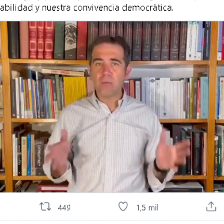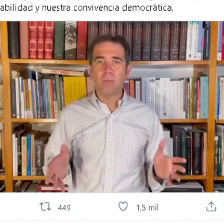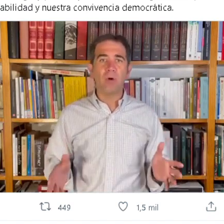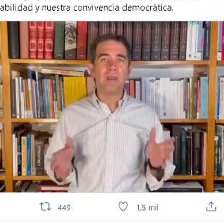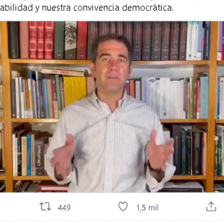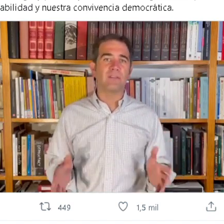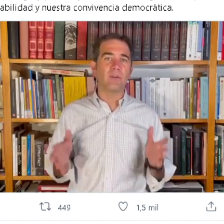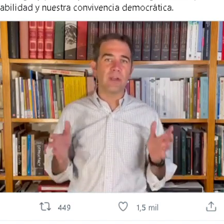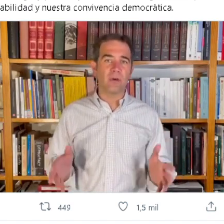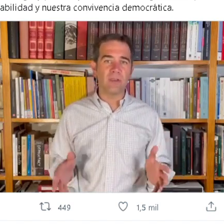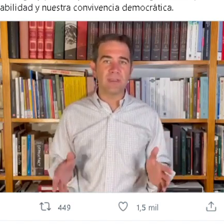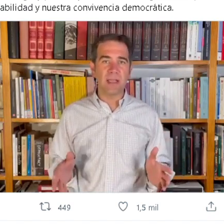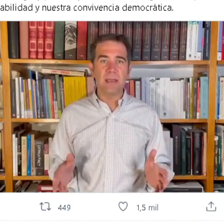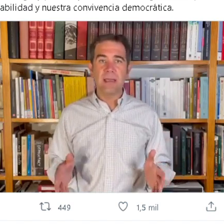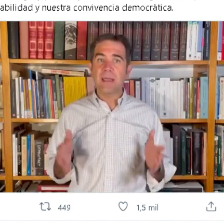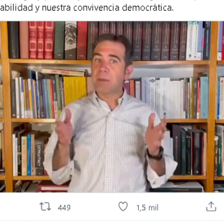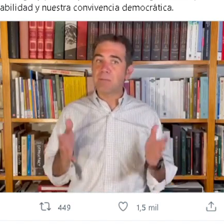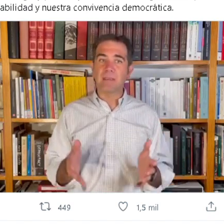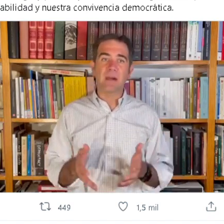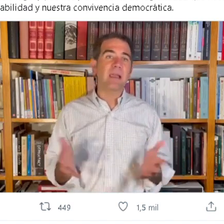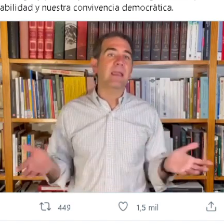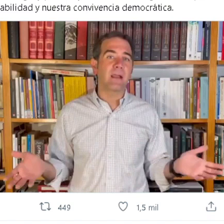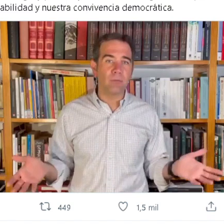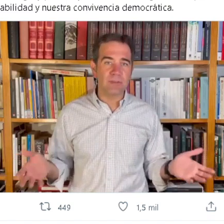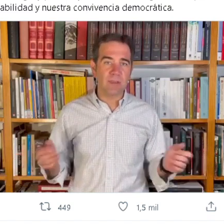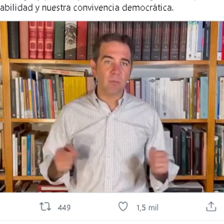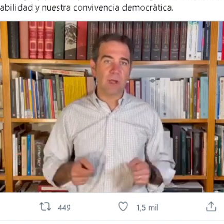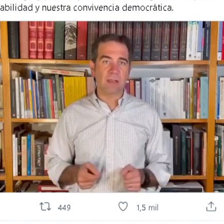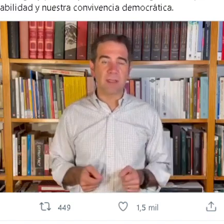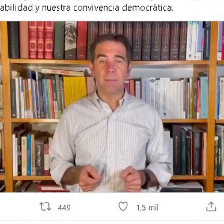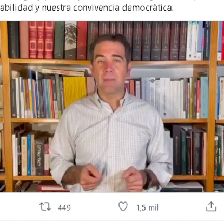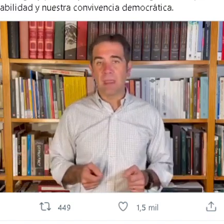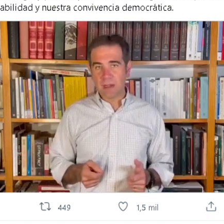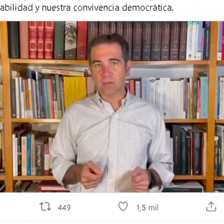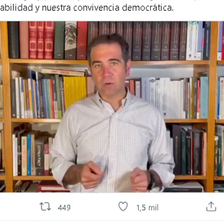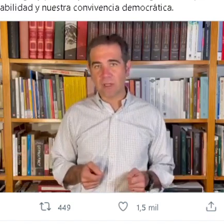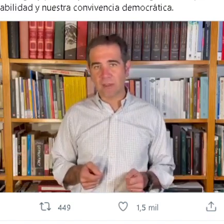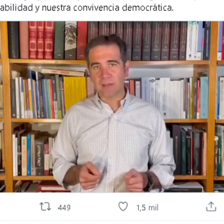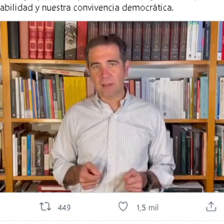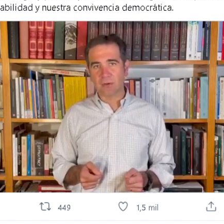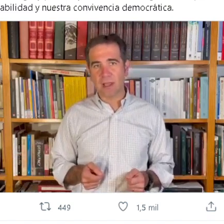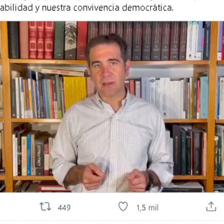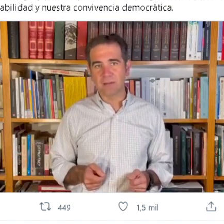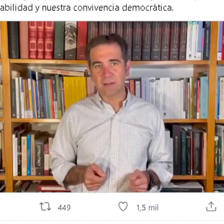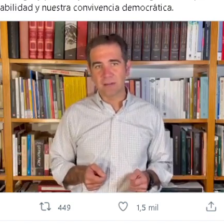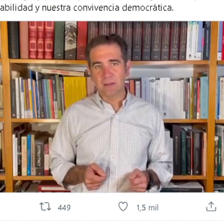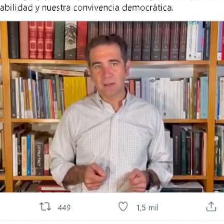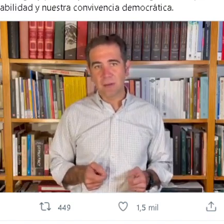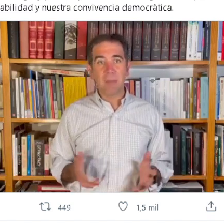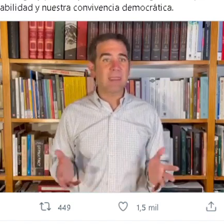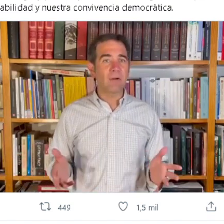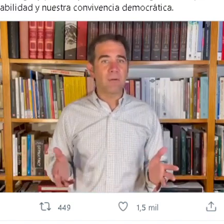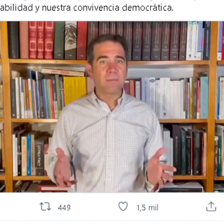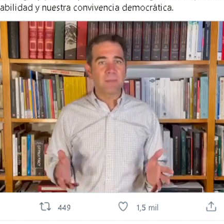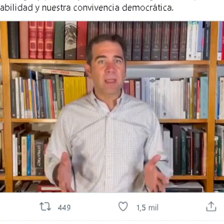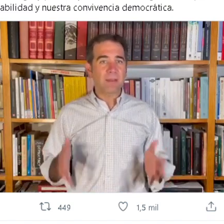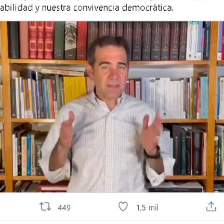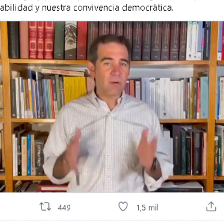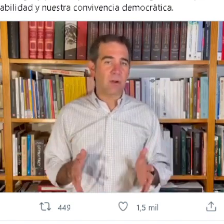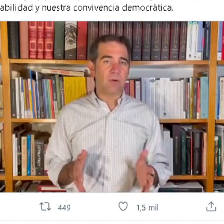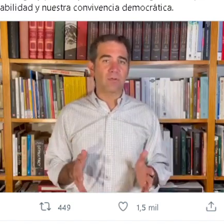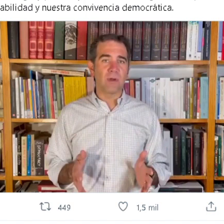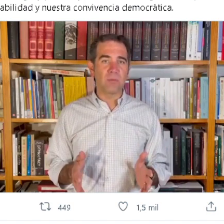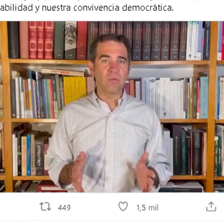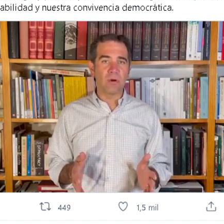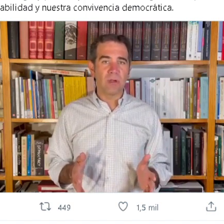la enorme movilización y logística que permite recrear nuestra democracia en las jornadas electorales. México,